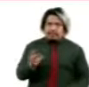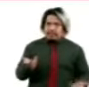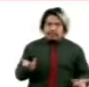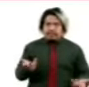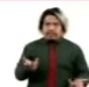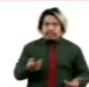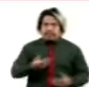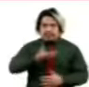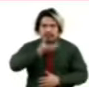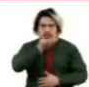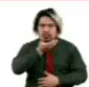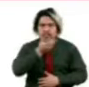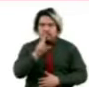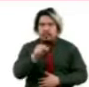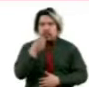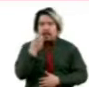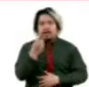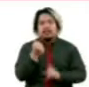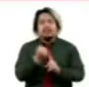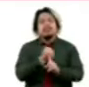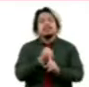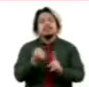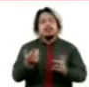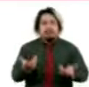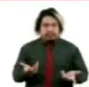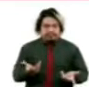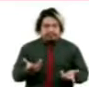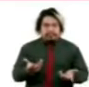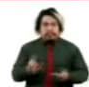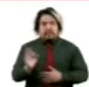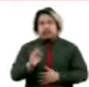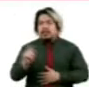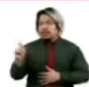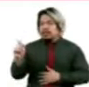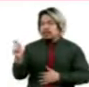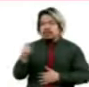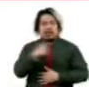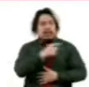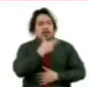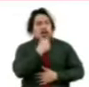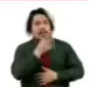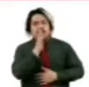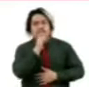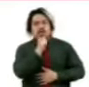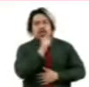no es costumbre, eso es violencia. Que si su novio le dice, no hables con aquel,